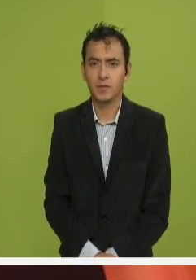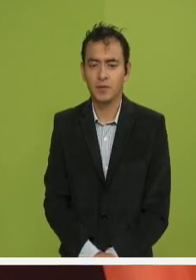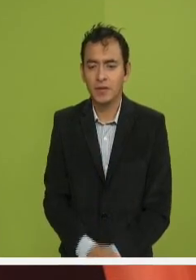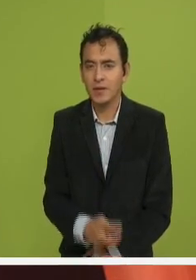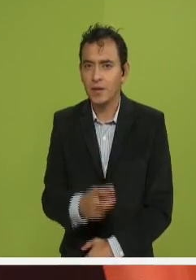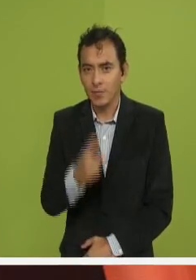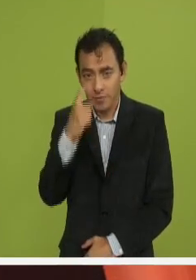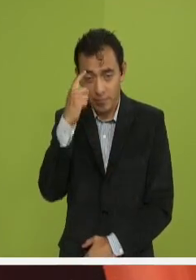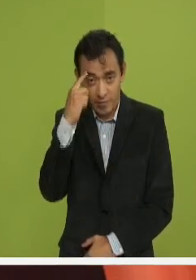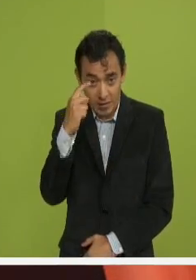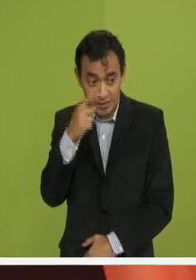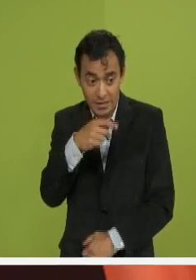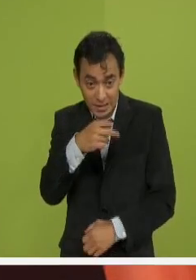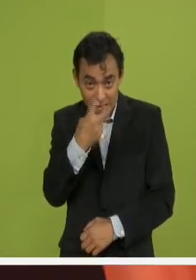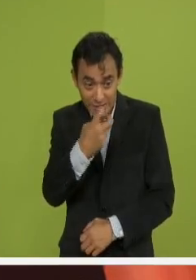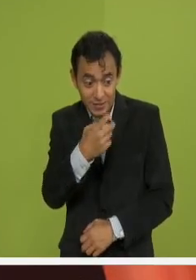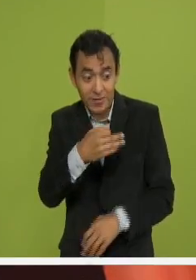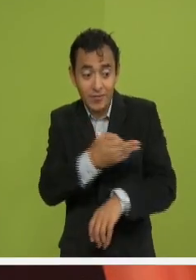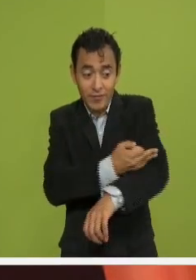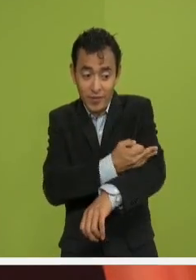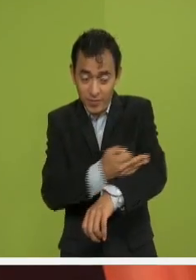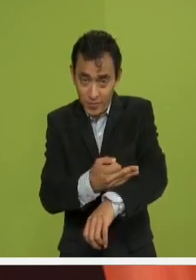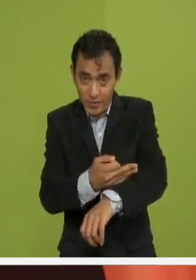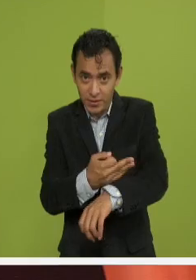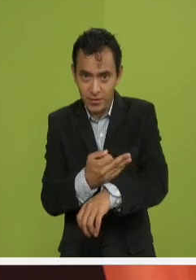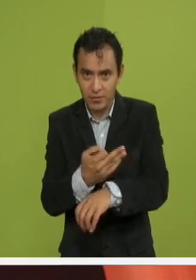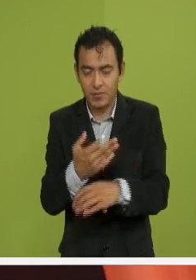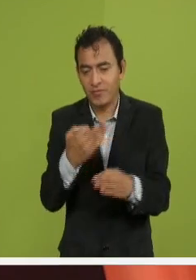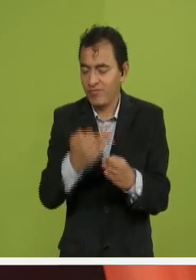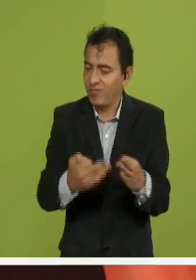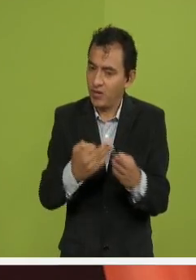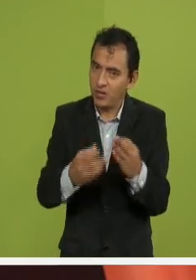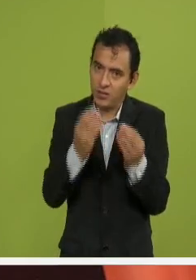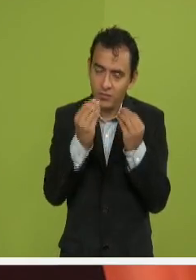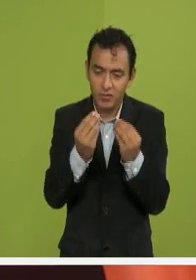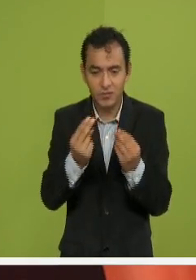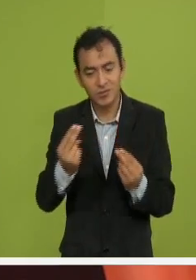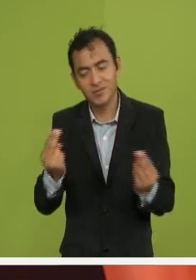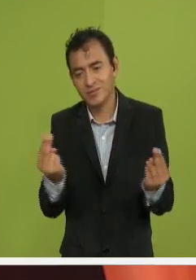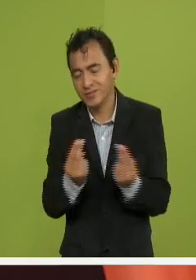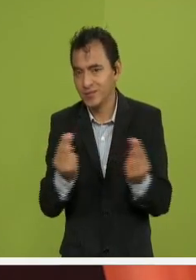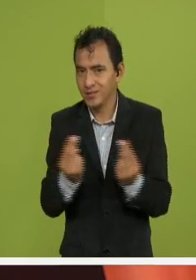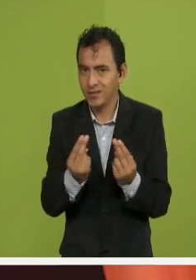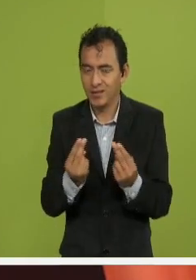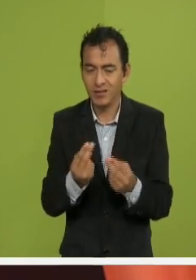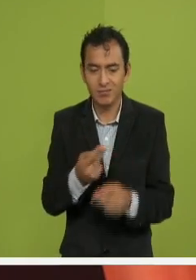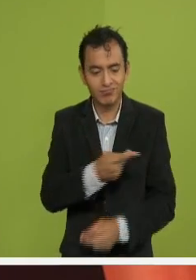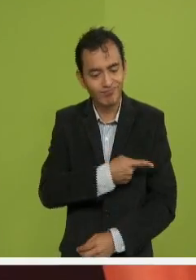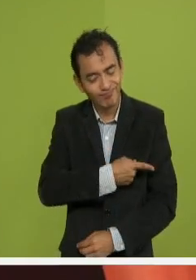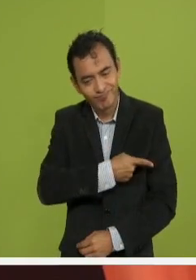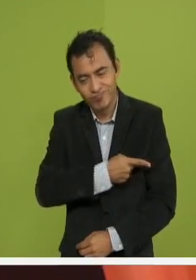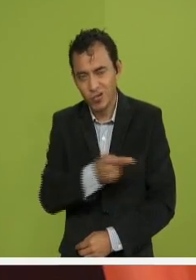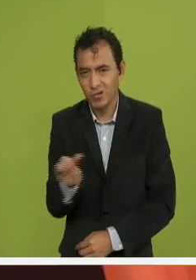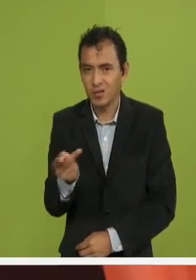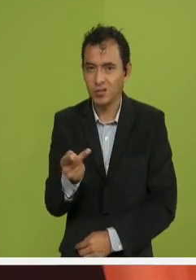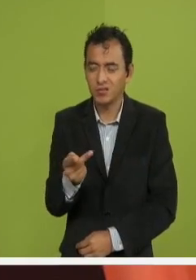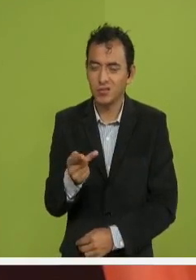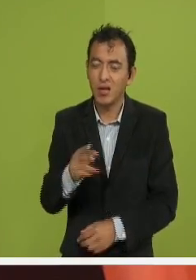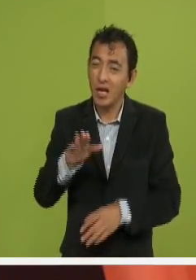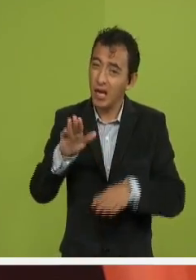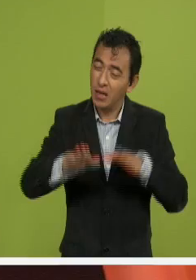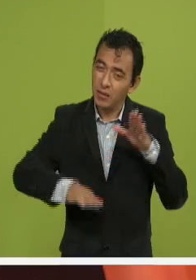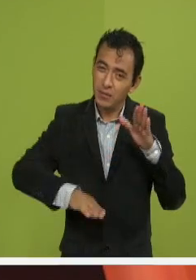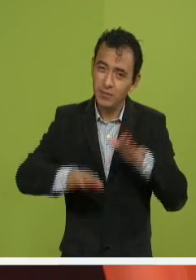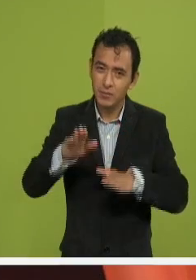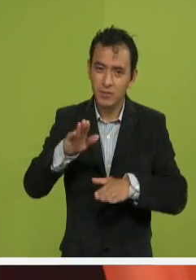núcleo familiar muy carente de muchas cosas, en condiciones muy precarias, normalmente